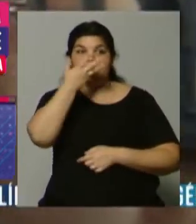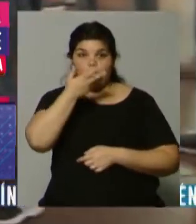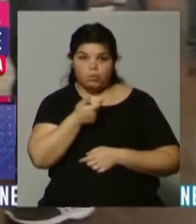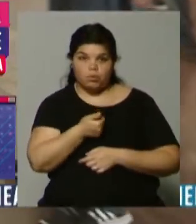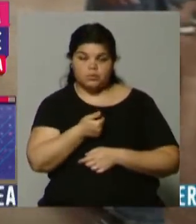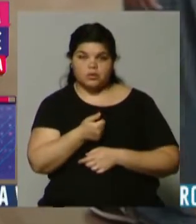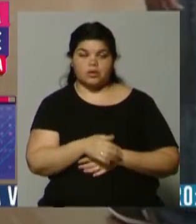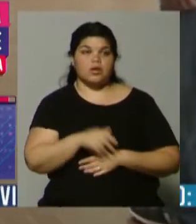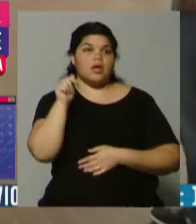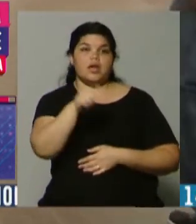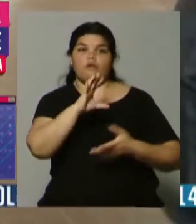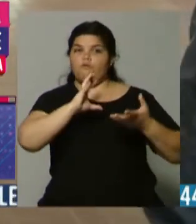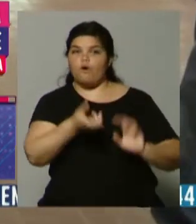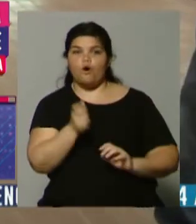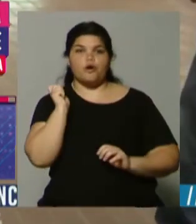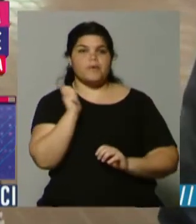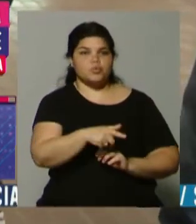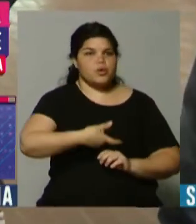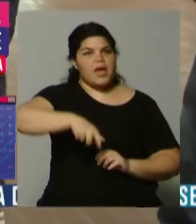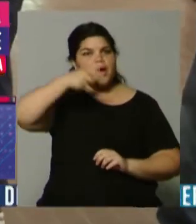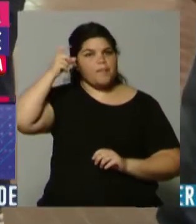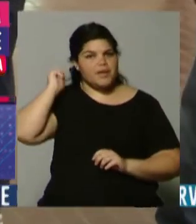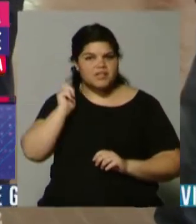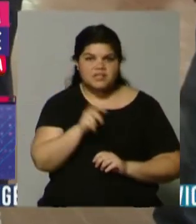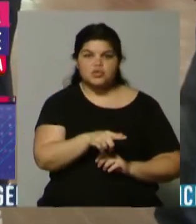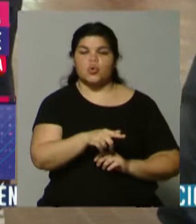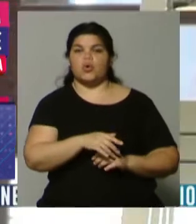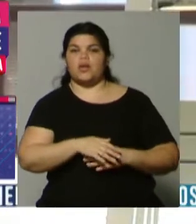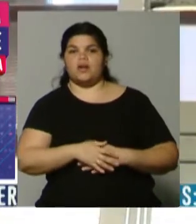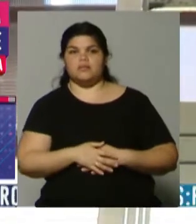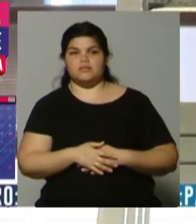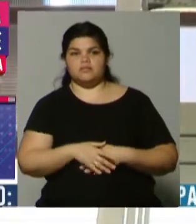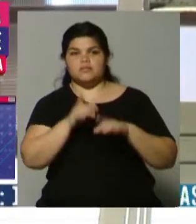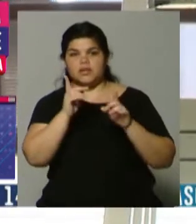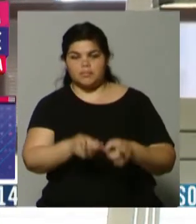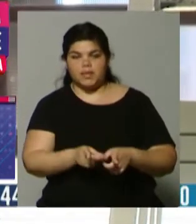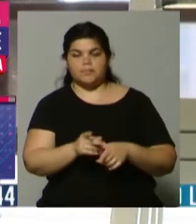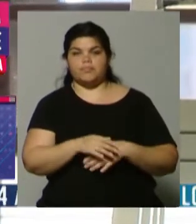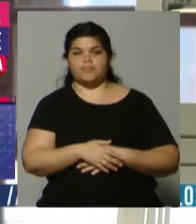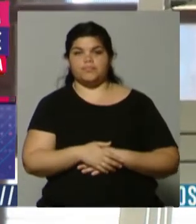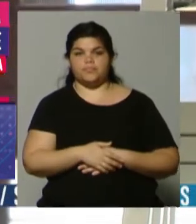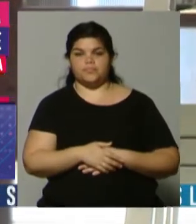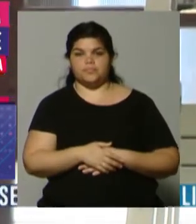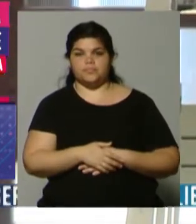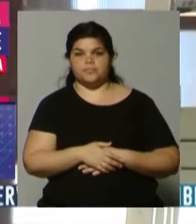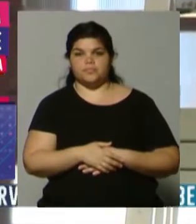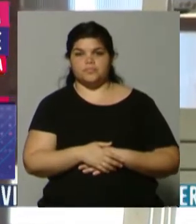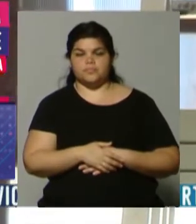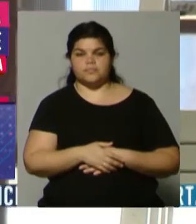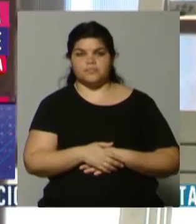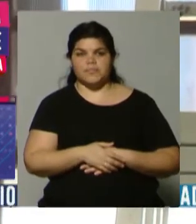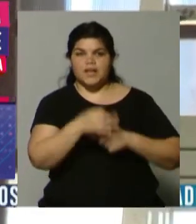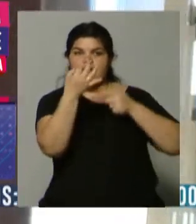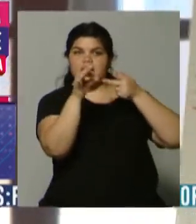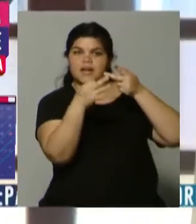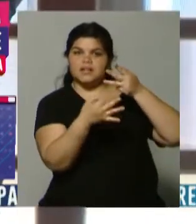ese estilo, su experiencia de gestión, su, digamos, eso de esas